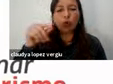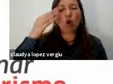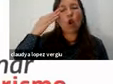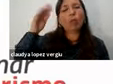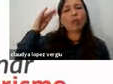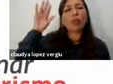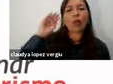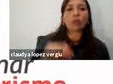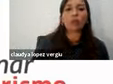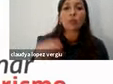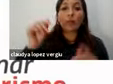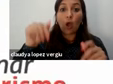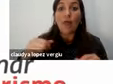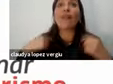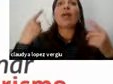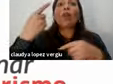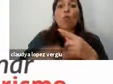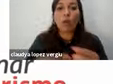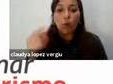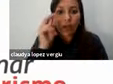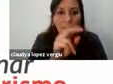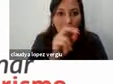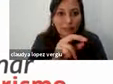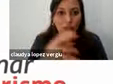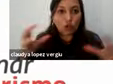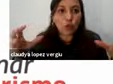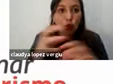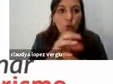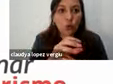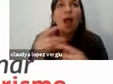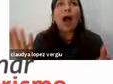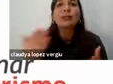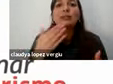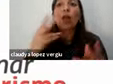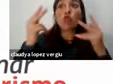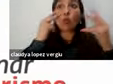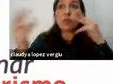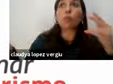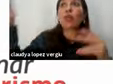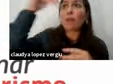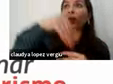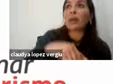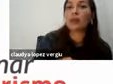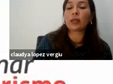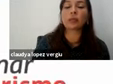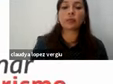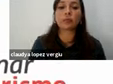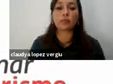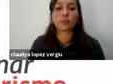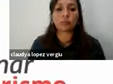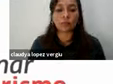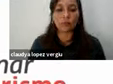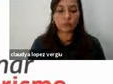tema de capacitarnos y mientras que esperamos tener de vuelta al turista extranjero, que es el que visita las